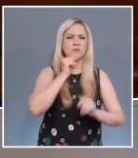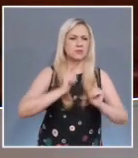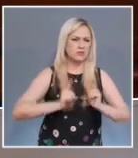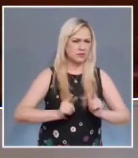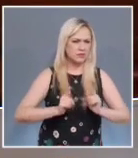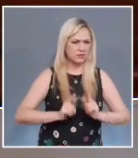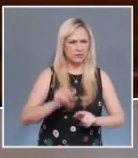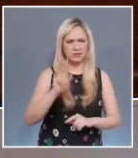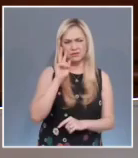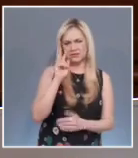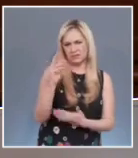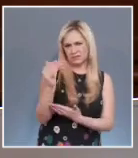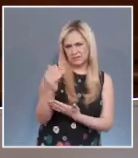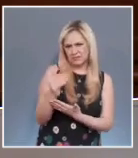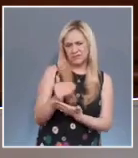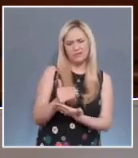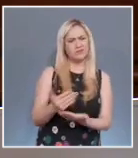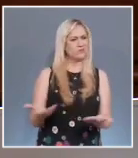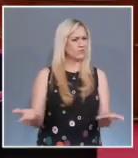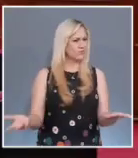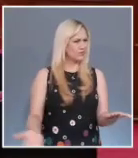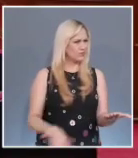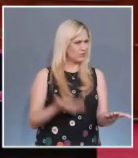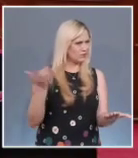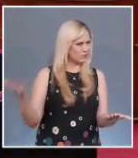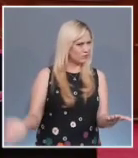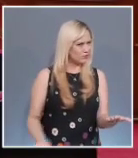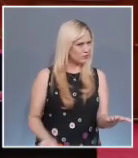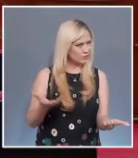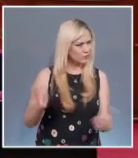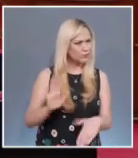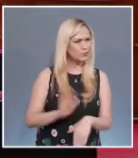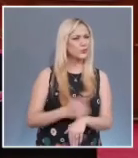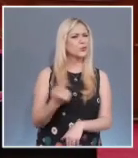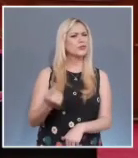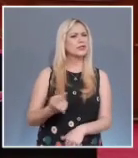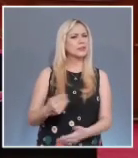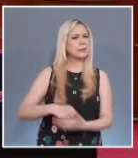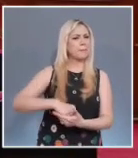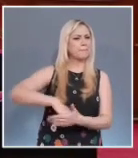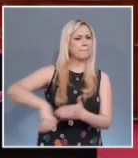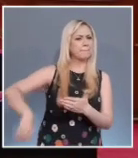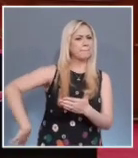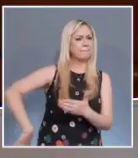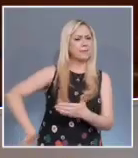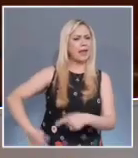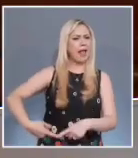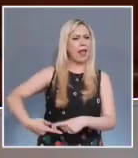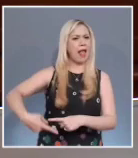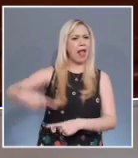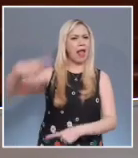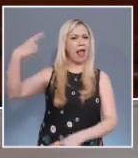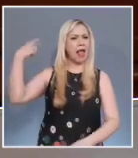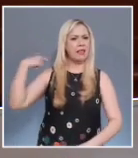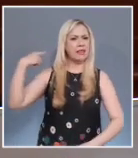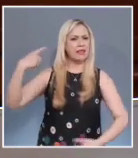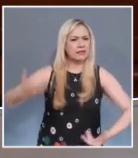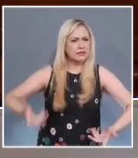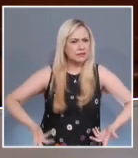irregularidades que hacen cuestionable su emisión. Con posterioridad a la información referida,